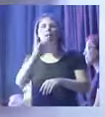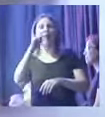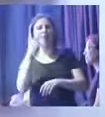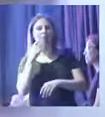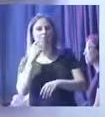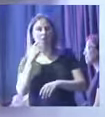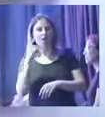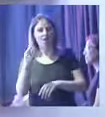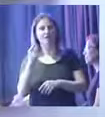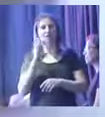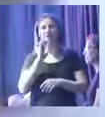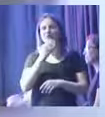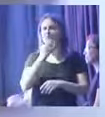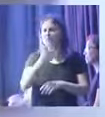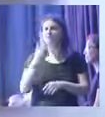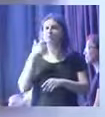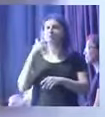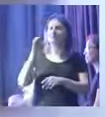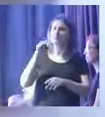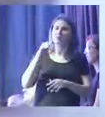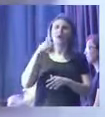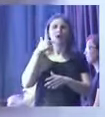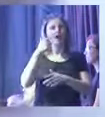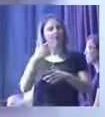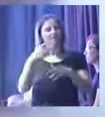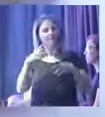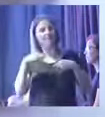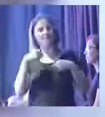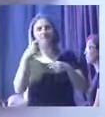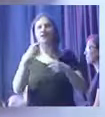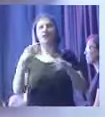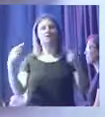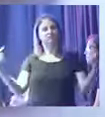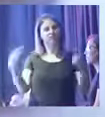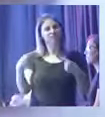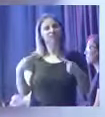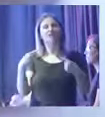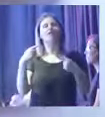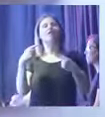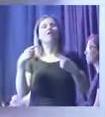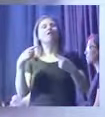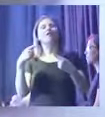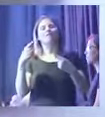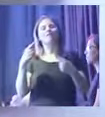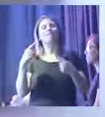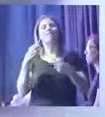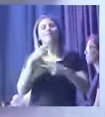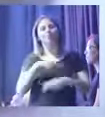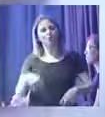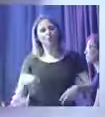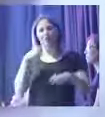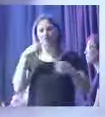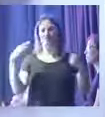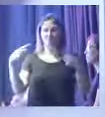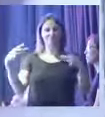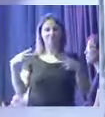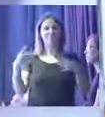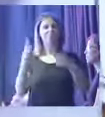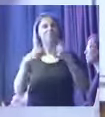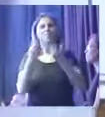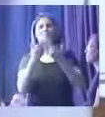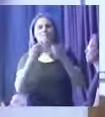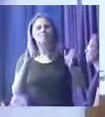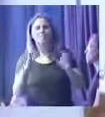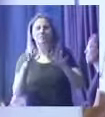mandaron llamar varias veces hasta que viniera a enfrentarse a los portugueses acá, pero ahí arrancó primero con 6